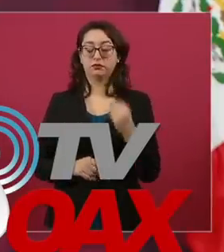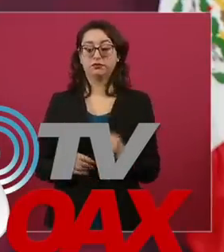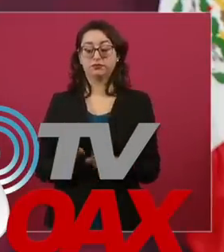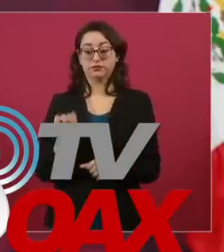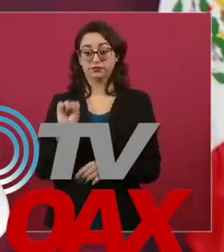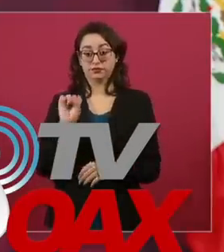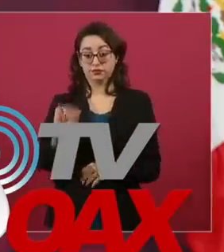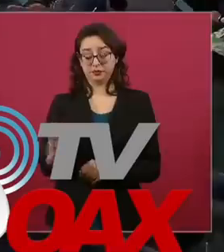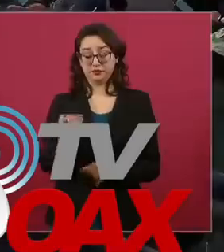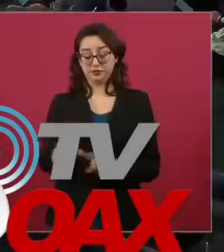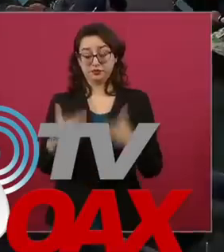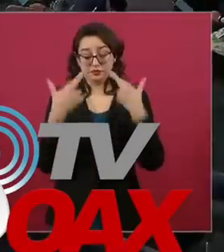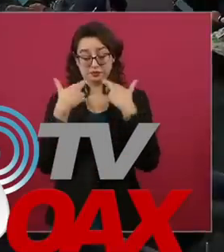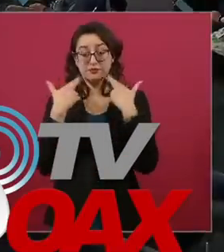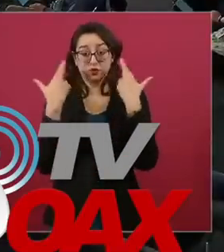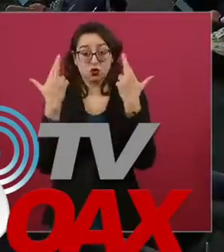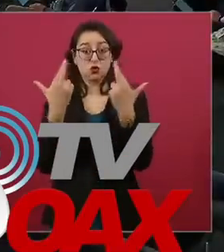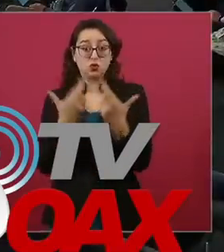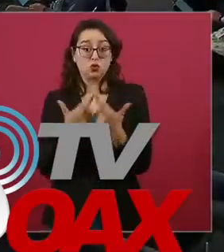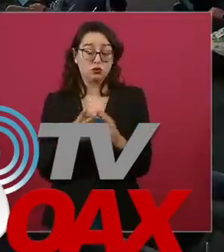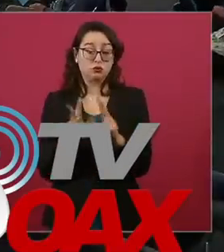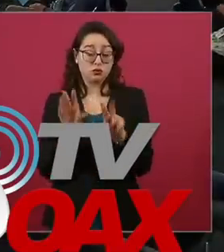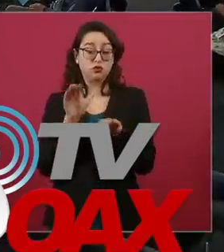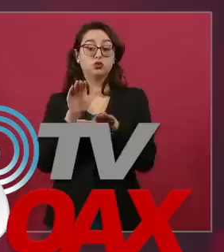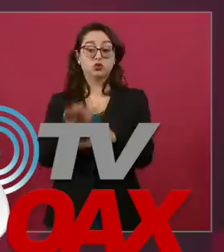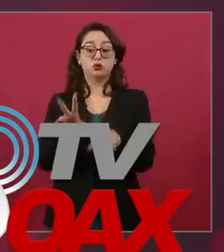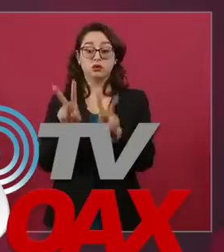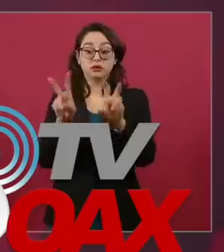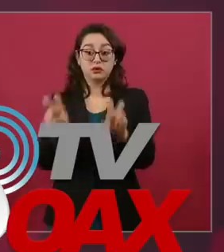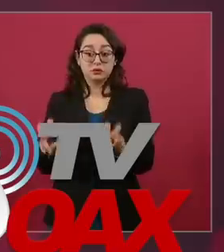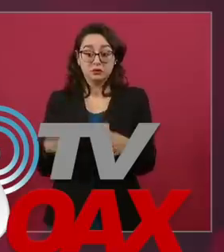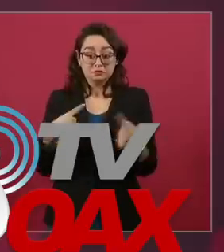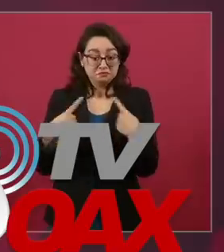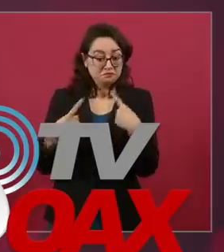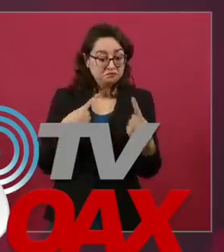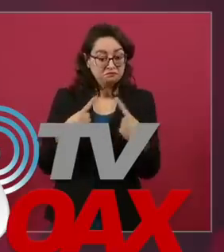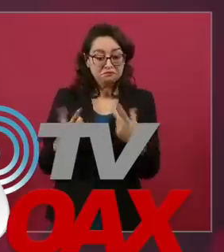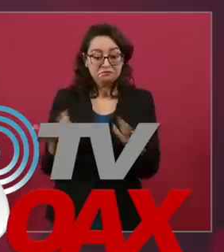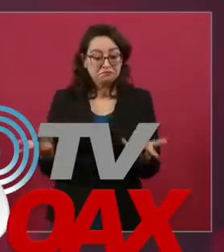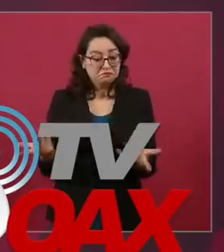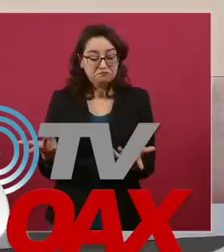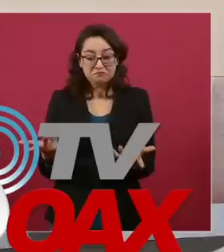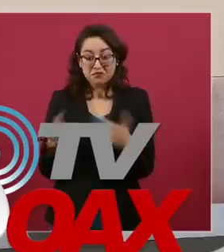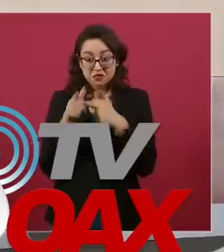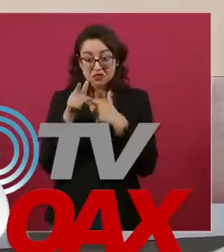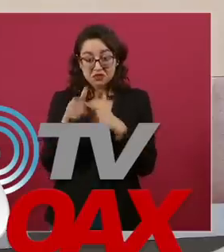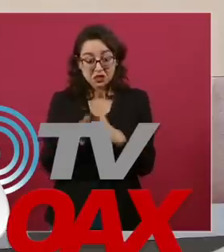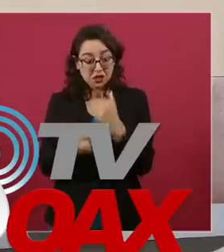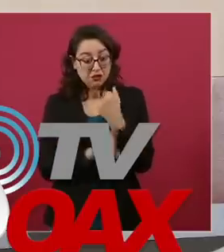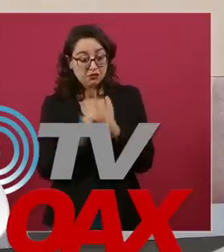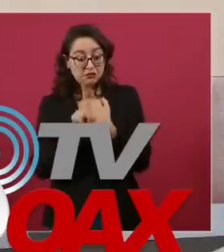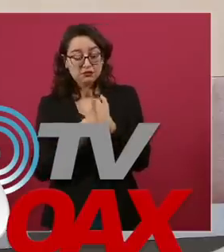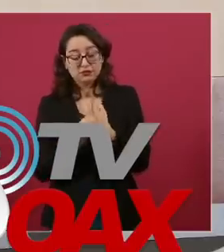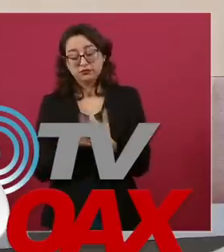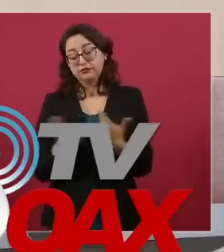y aquí vamos a informarles que lamentamos mucho, pero que no vamos a poder